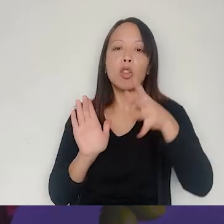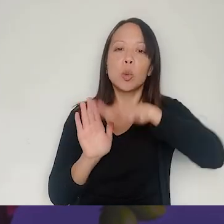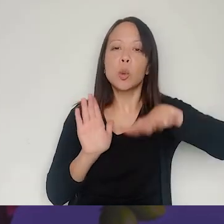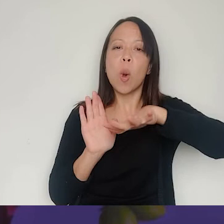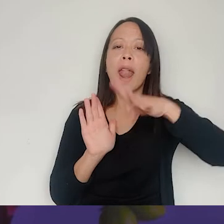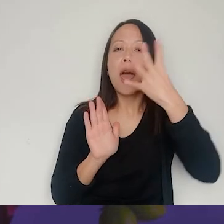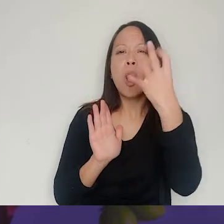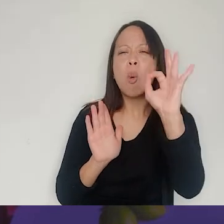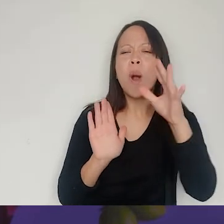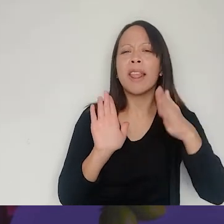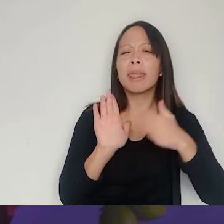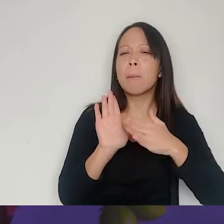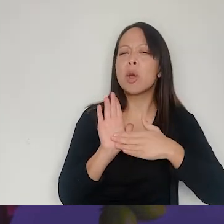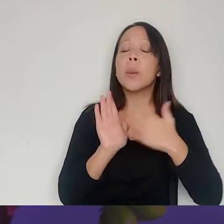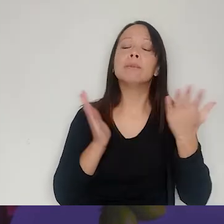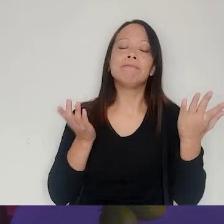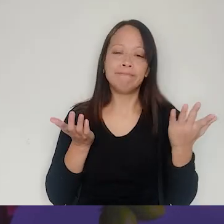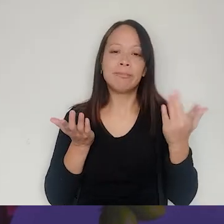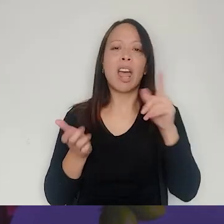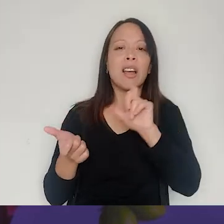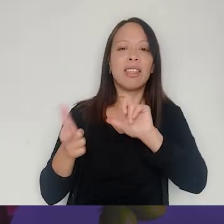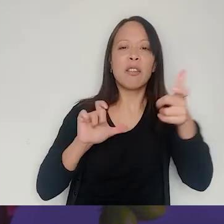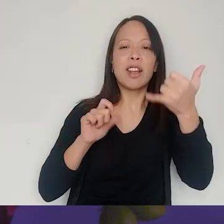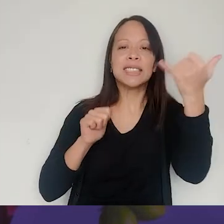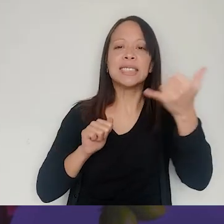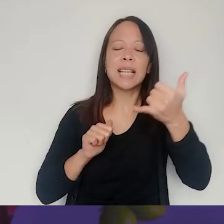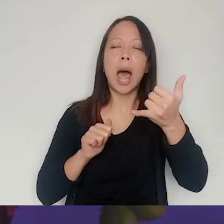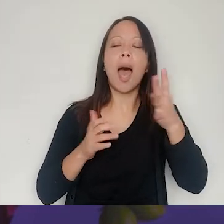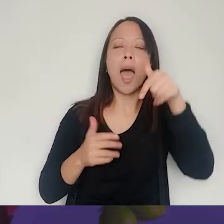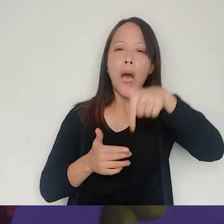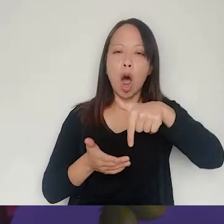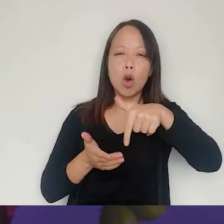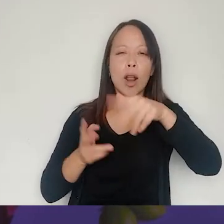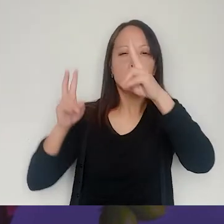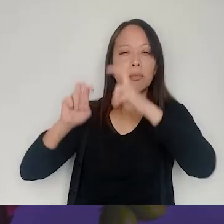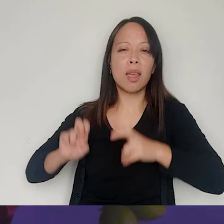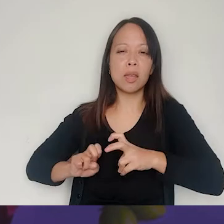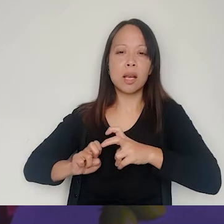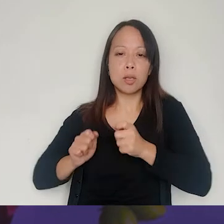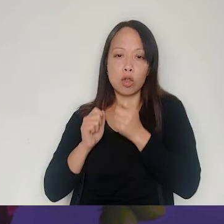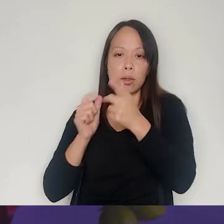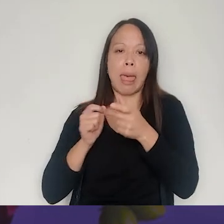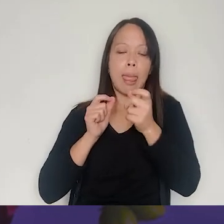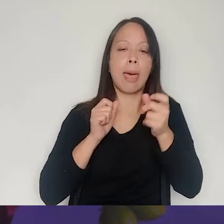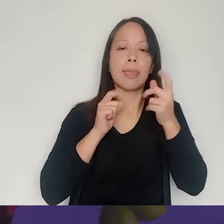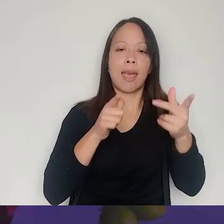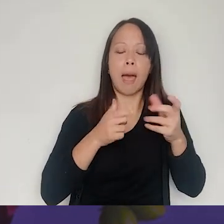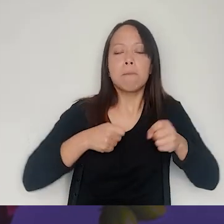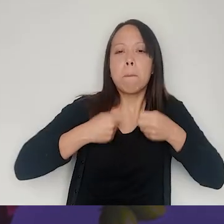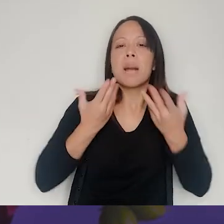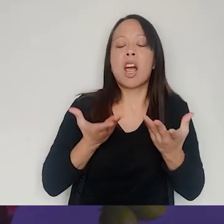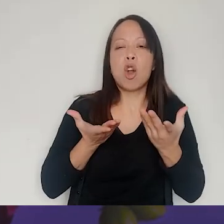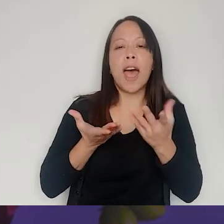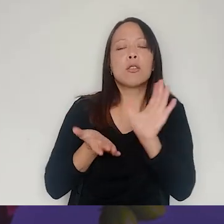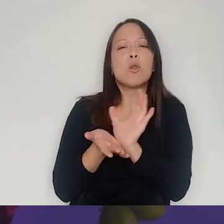que puedes tener a estas pruebas. Entonces intentamos que se amplíen y se homogeneicen. Además, que no solo se entiendan como una fórmula para acceder a